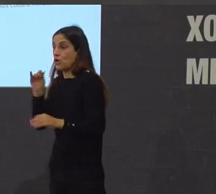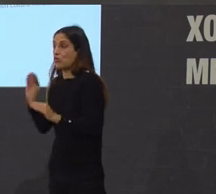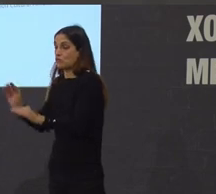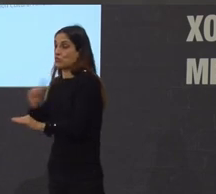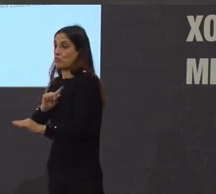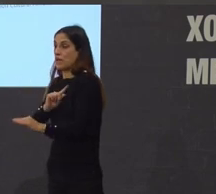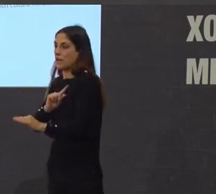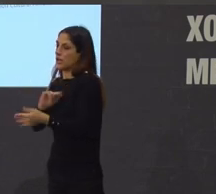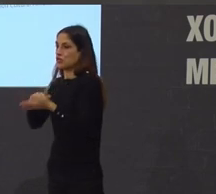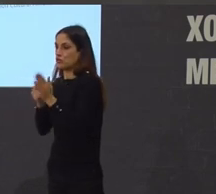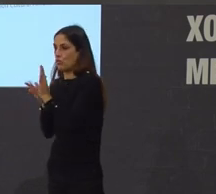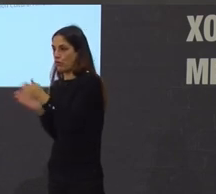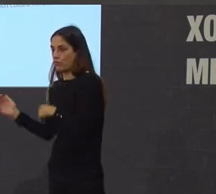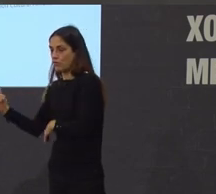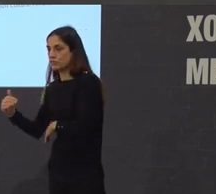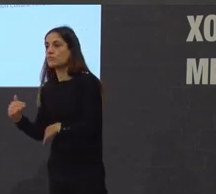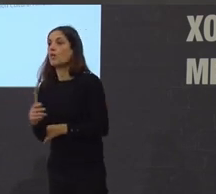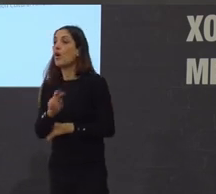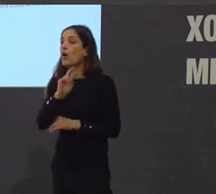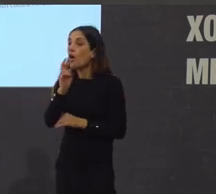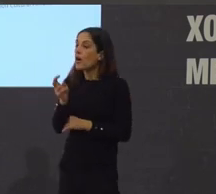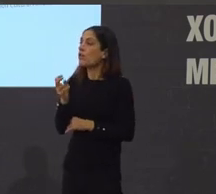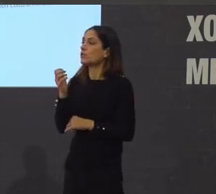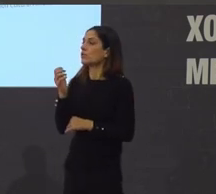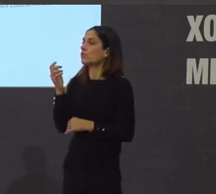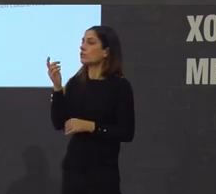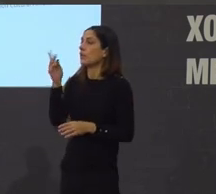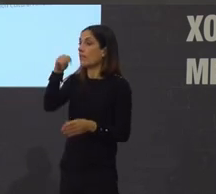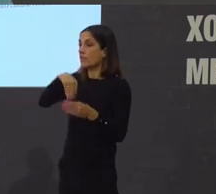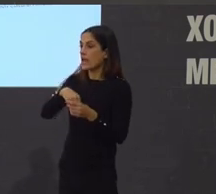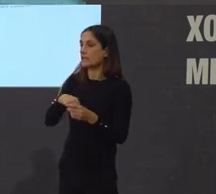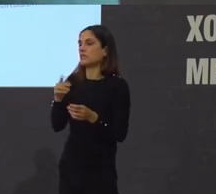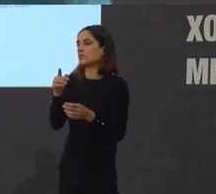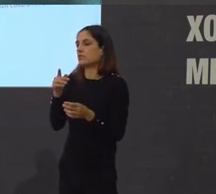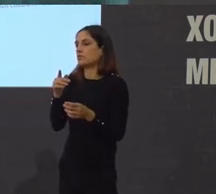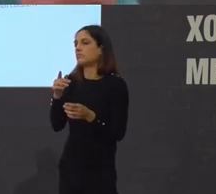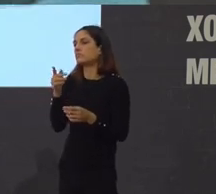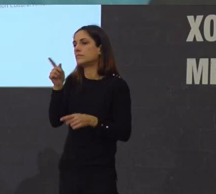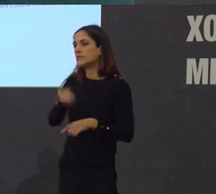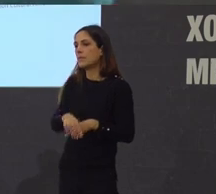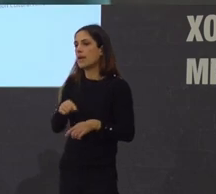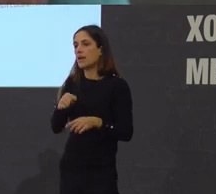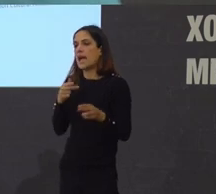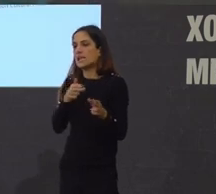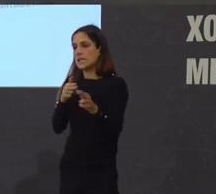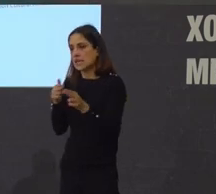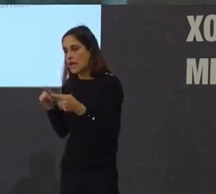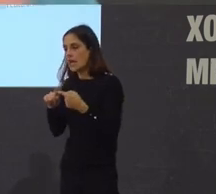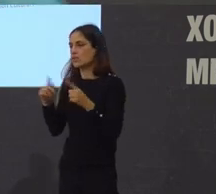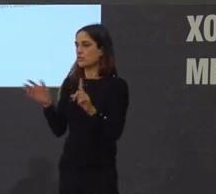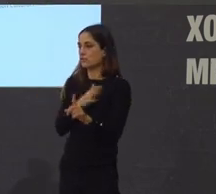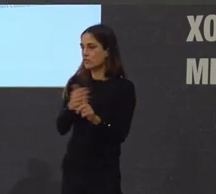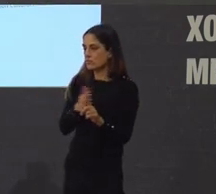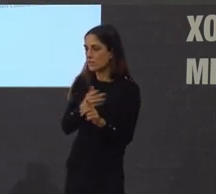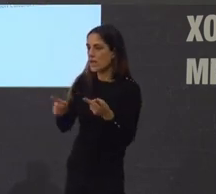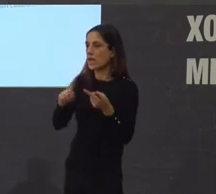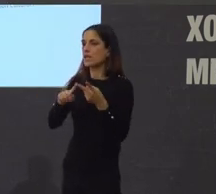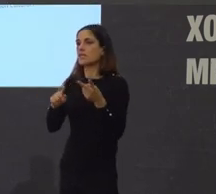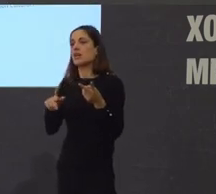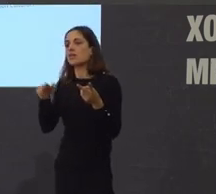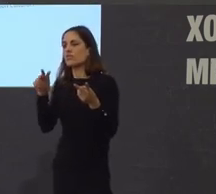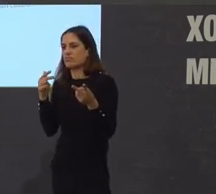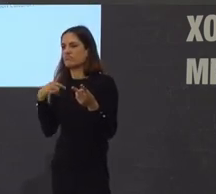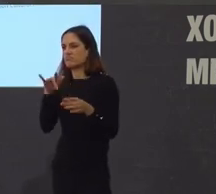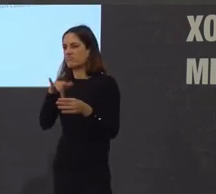o lo que volvía antes que estaba implicado en varios asesinatos mayores las zonas de codeseda san isidro de